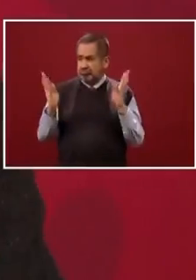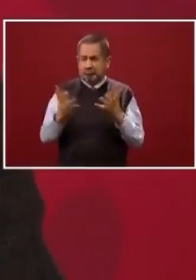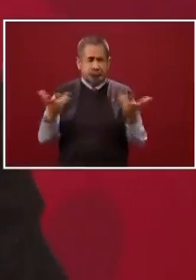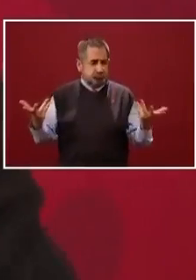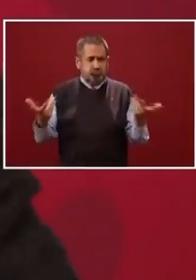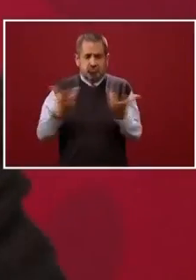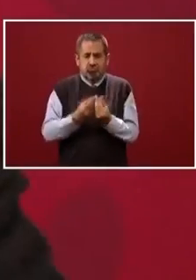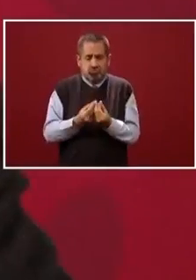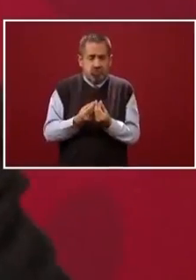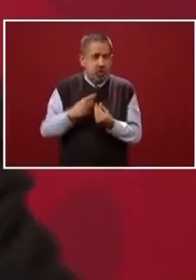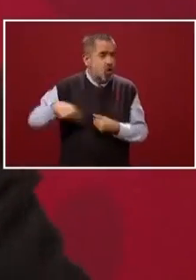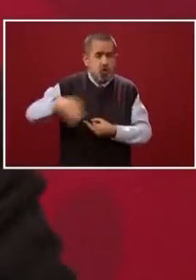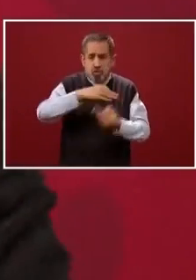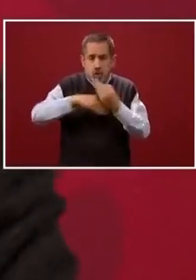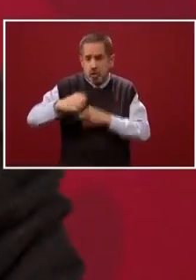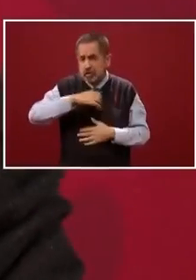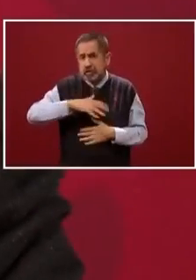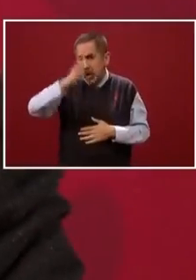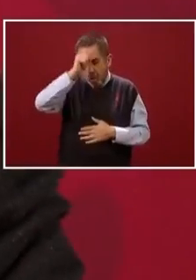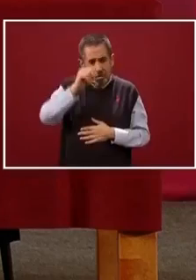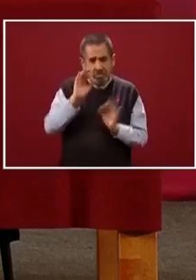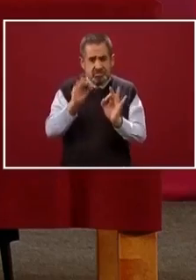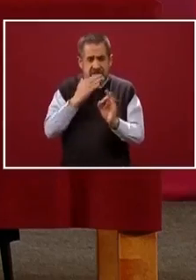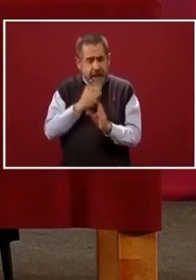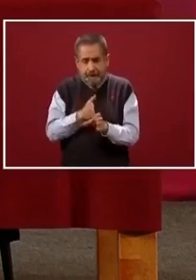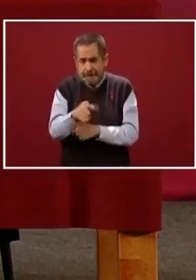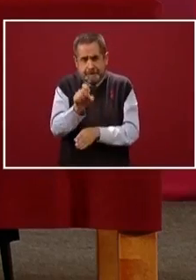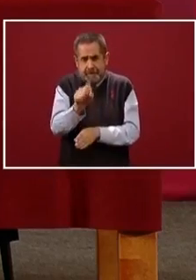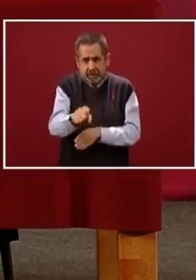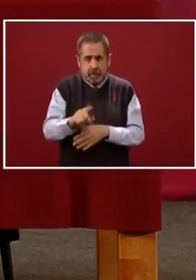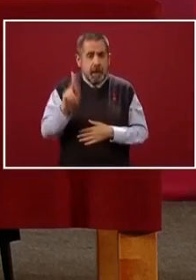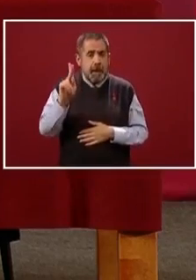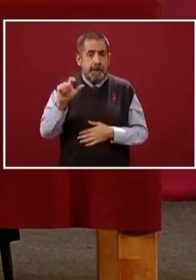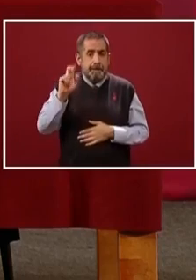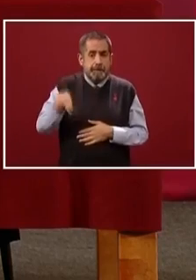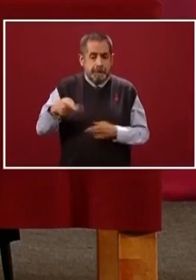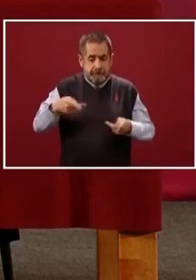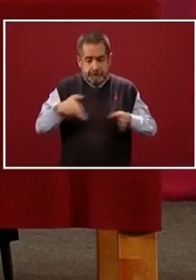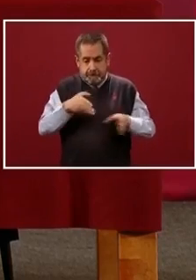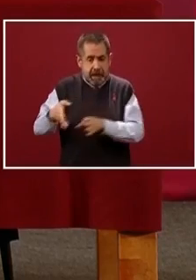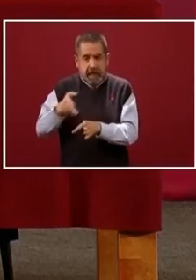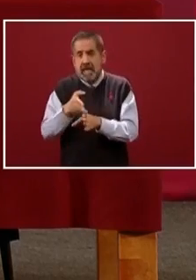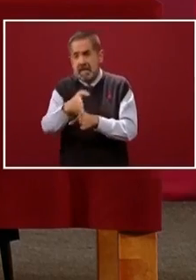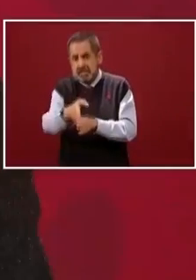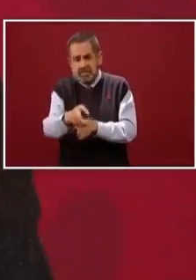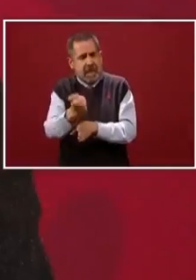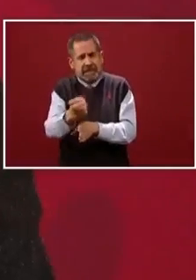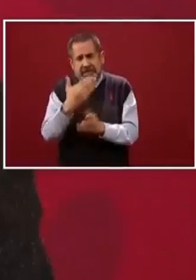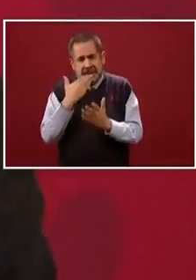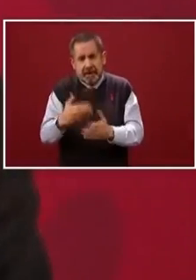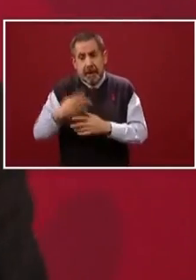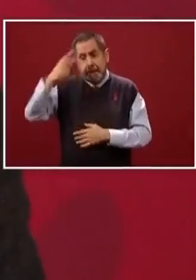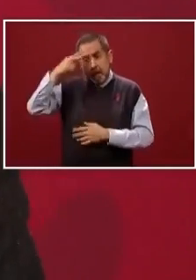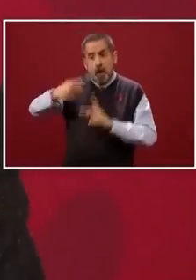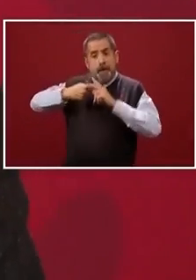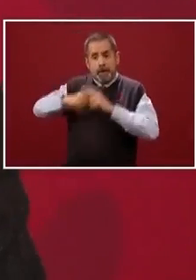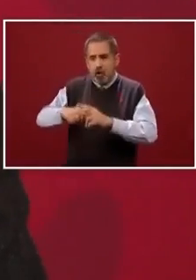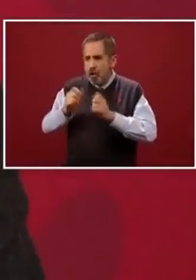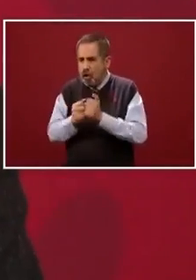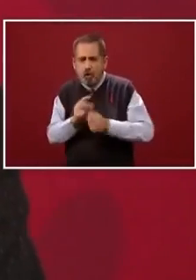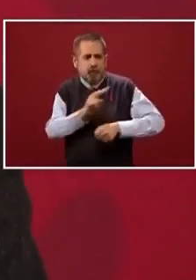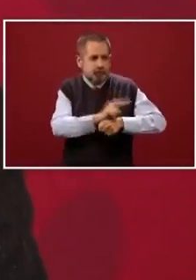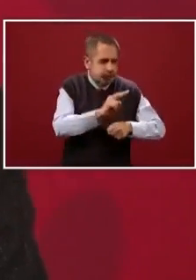orientación y atribuciones, en que el plan integral que México inició con su